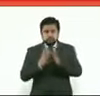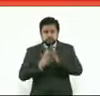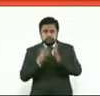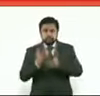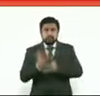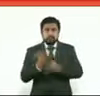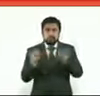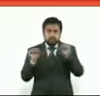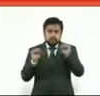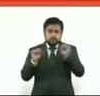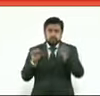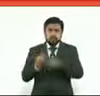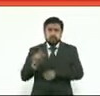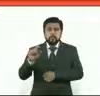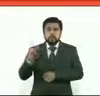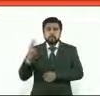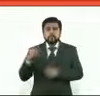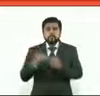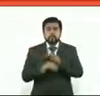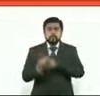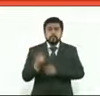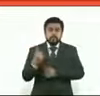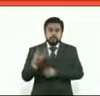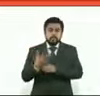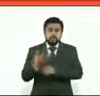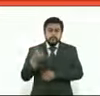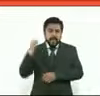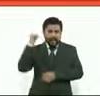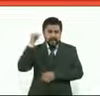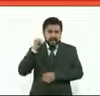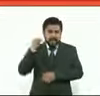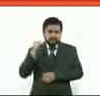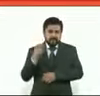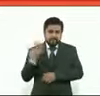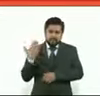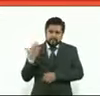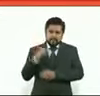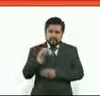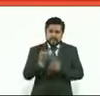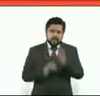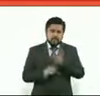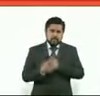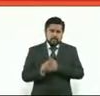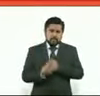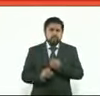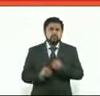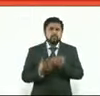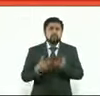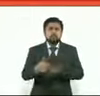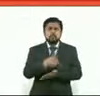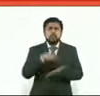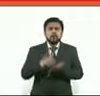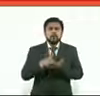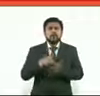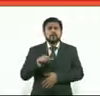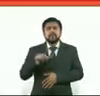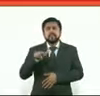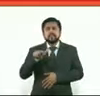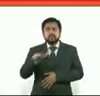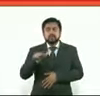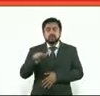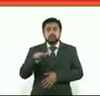2021, estuvo en la Copa Tepic en abril pasado, terminó en la posición número 18, también estuvo en